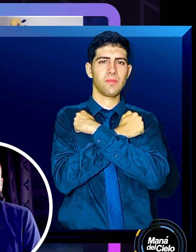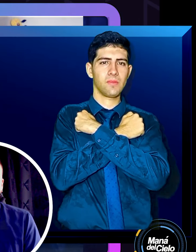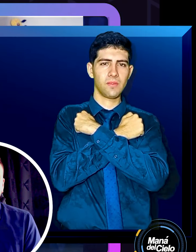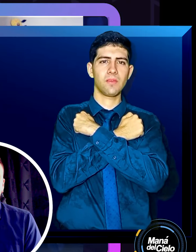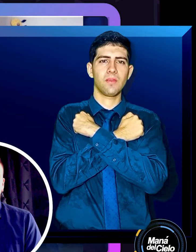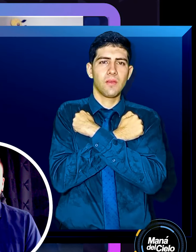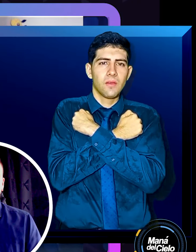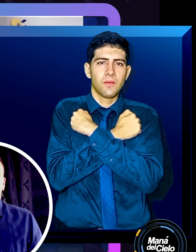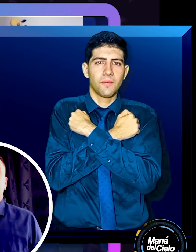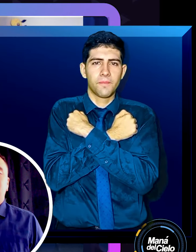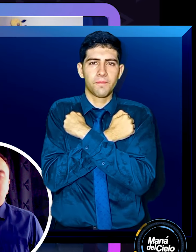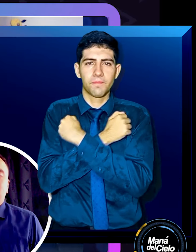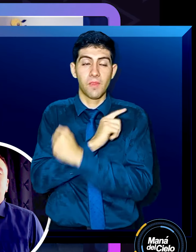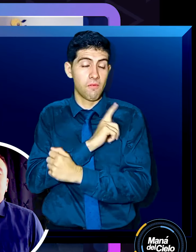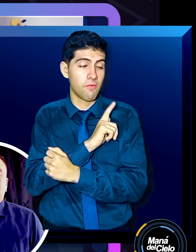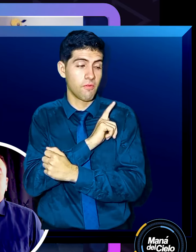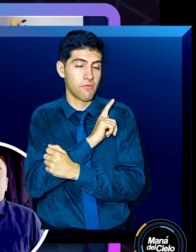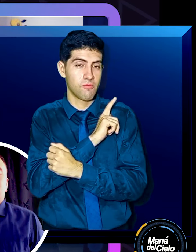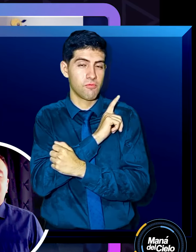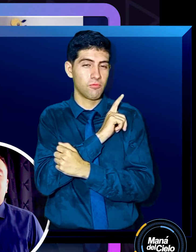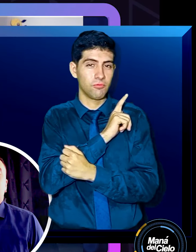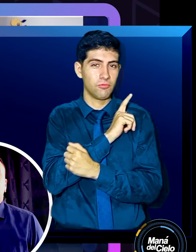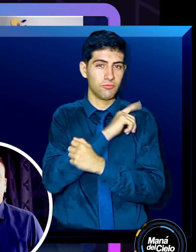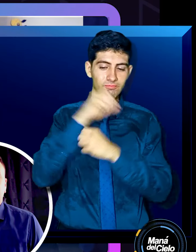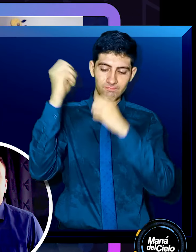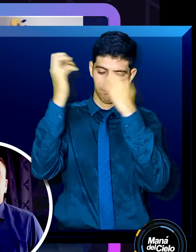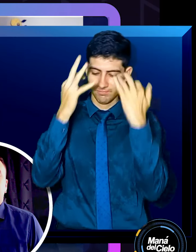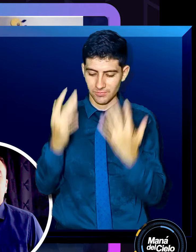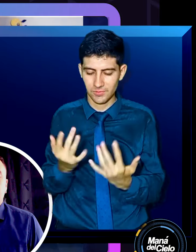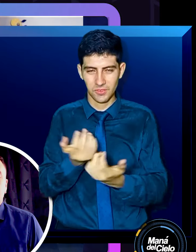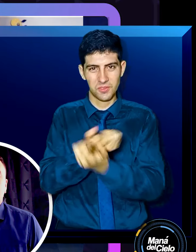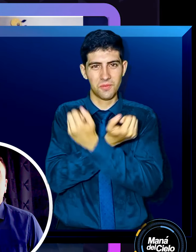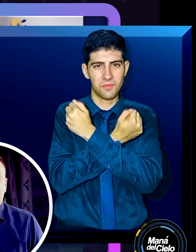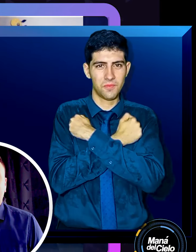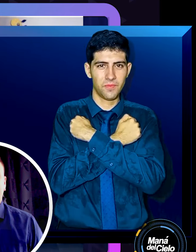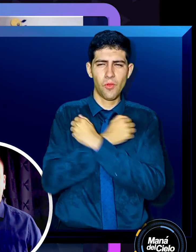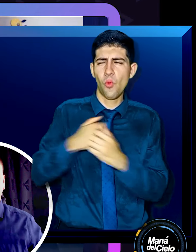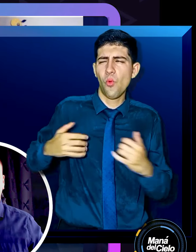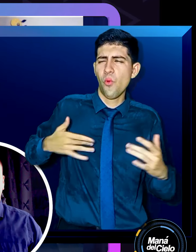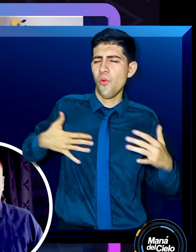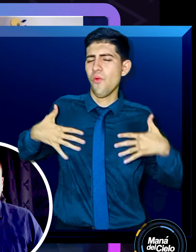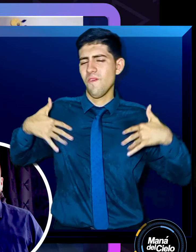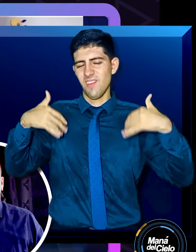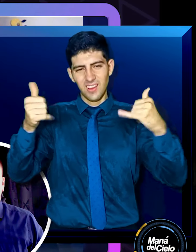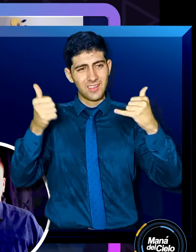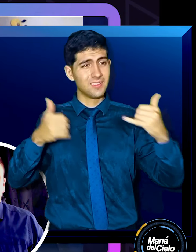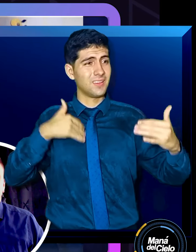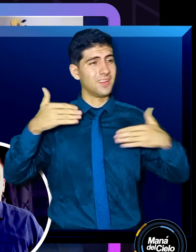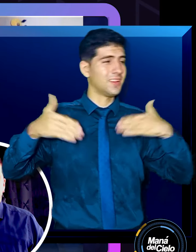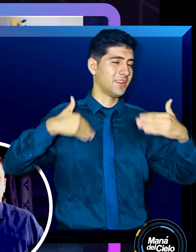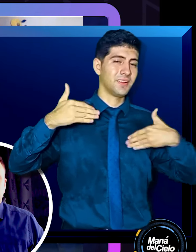El fruto del Espíritu es amor. Hermano, alégrese.